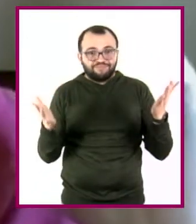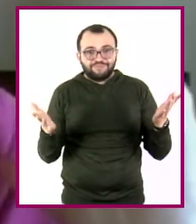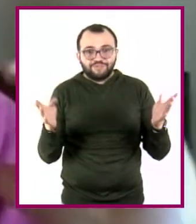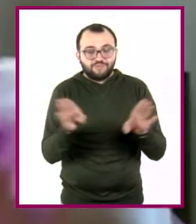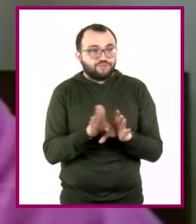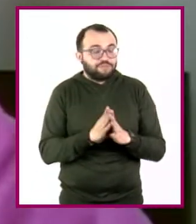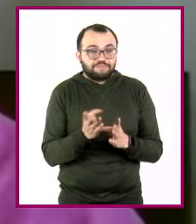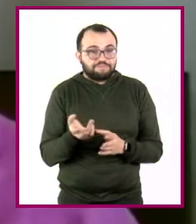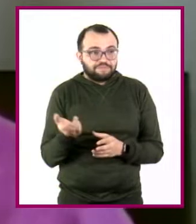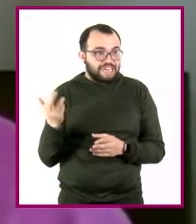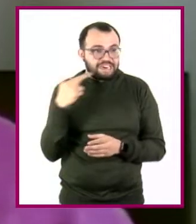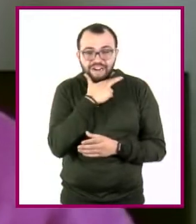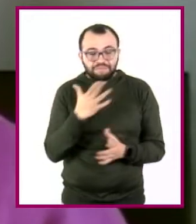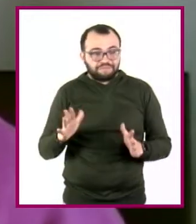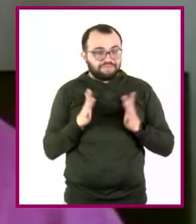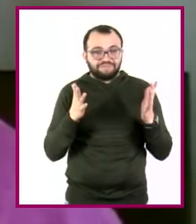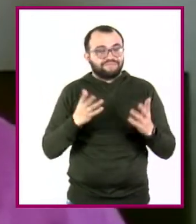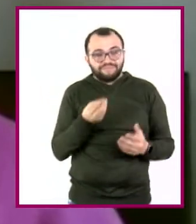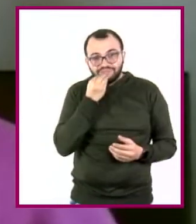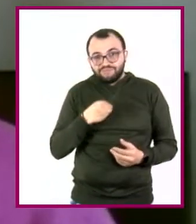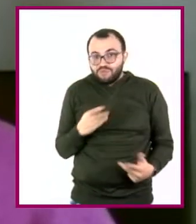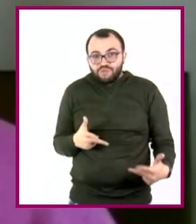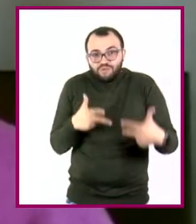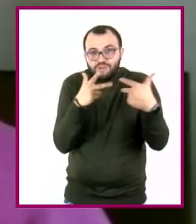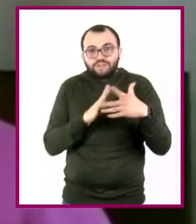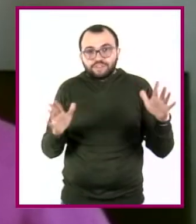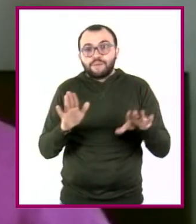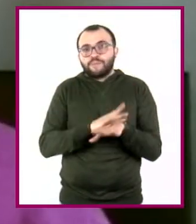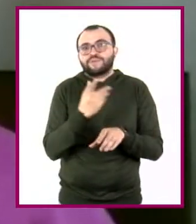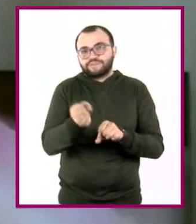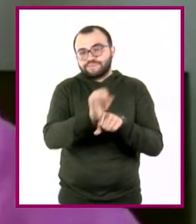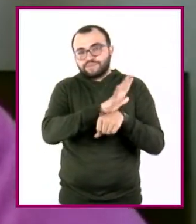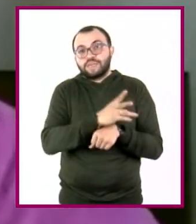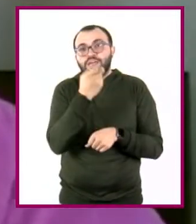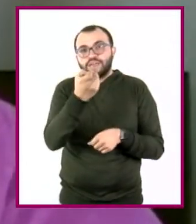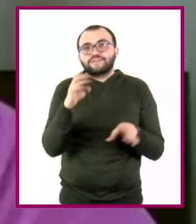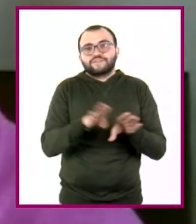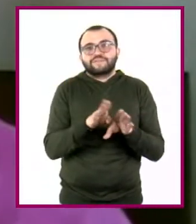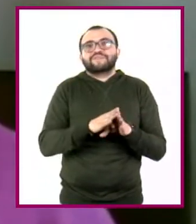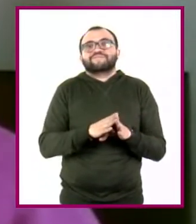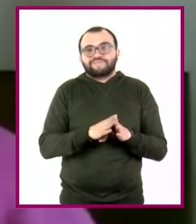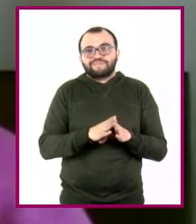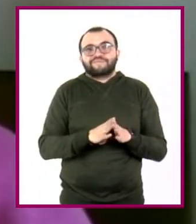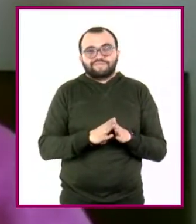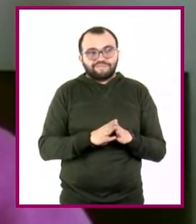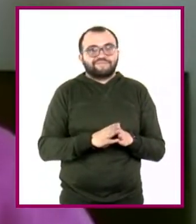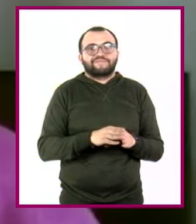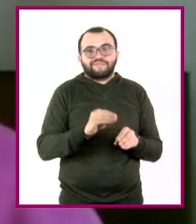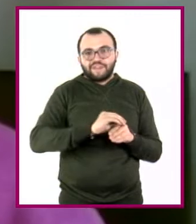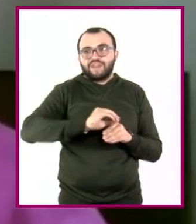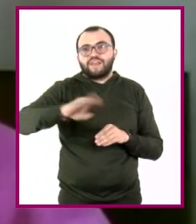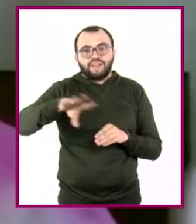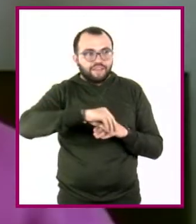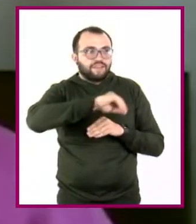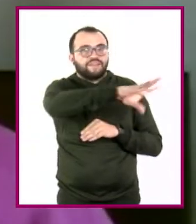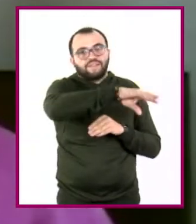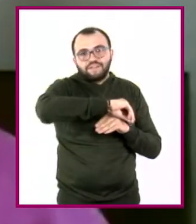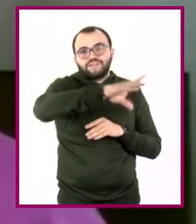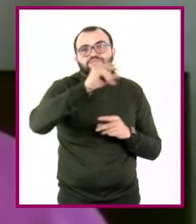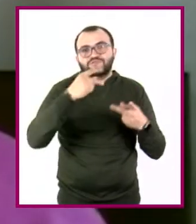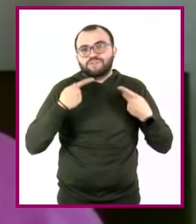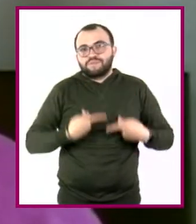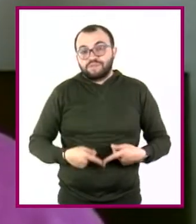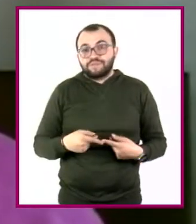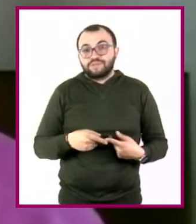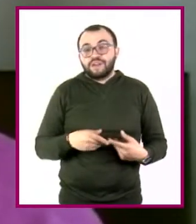tuvo que hacerse de repente, ¿sí? Súbitamente ante la pandemia, y eso sí excluyó a mucha gente. Entonces, el gran reto ahorita es recuperar a